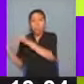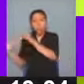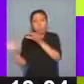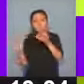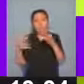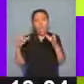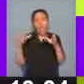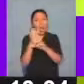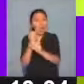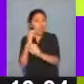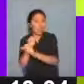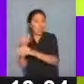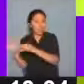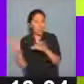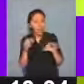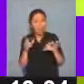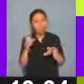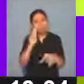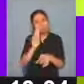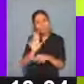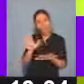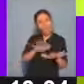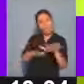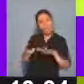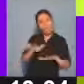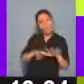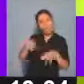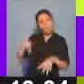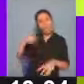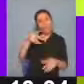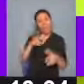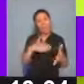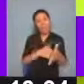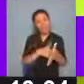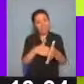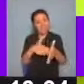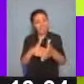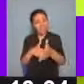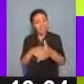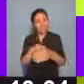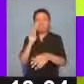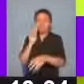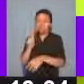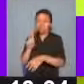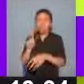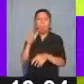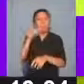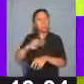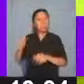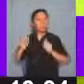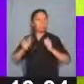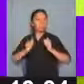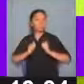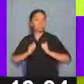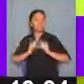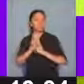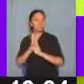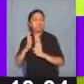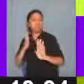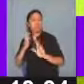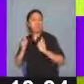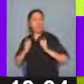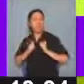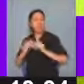ver cómo está un poco también el movimiento aquí en la terminal se ven se ve gente que que está esperando para que llegue su su colectivo todavía está el